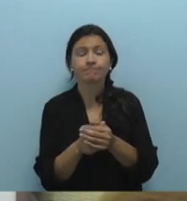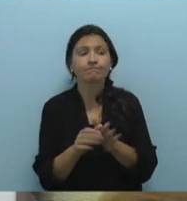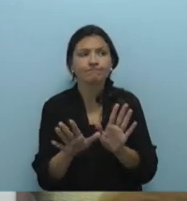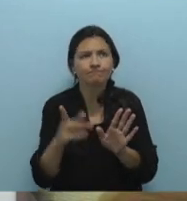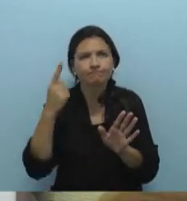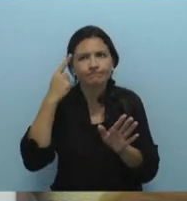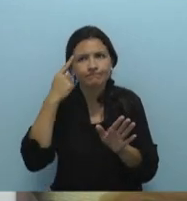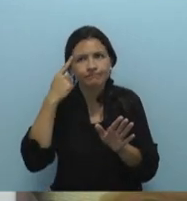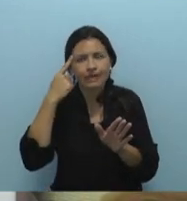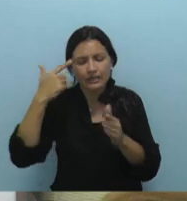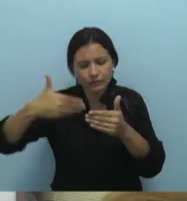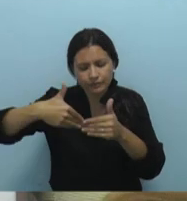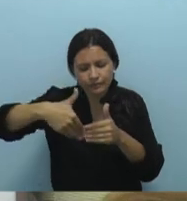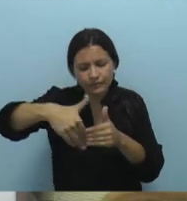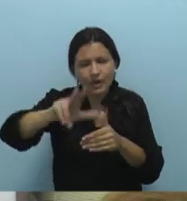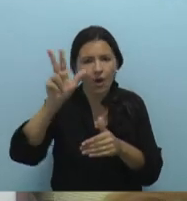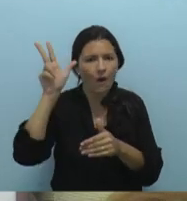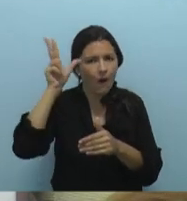que empieza a partir del 8